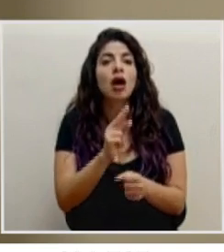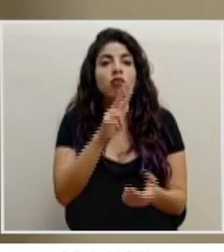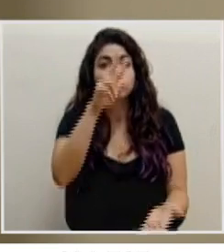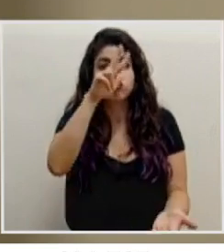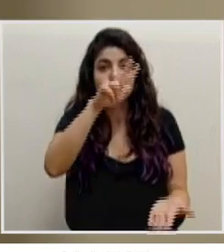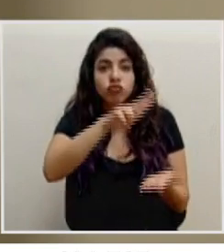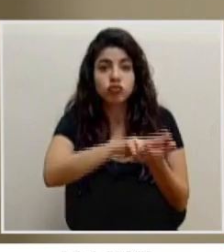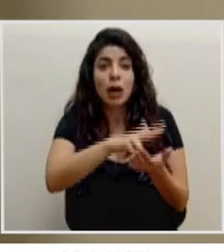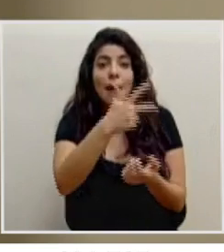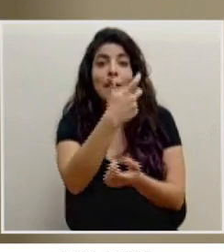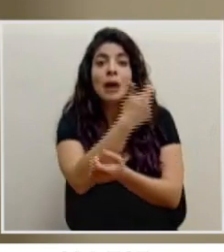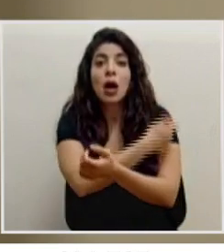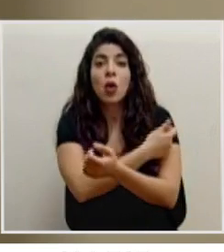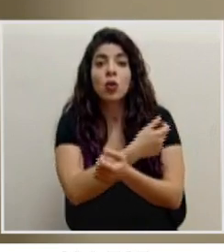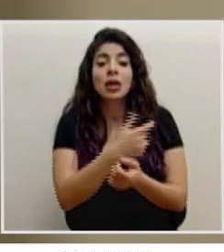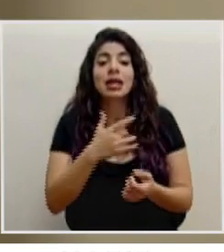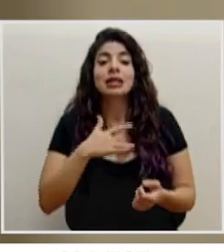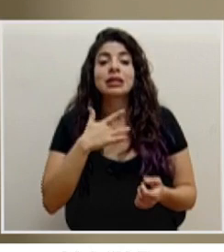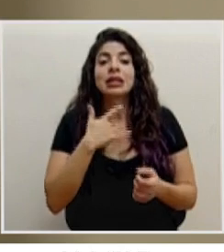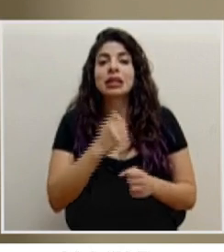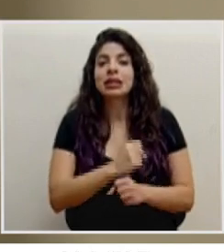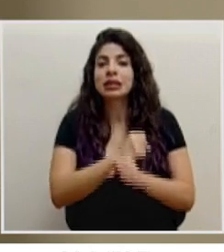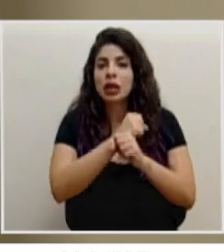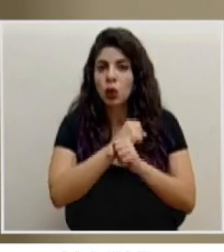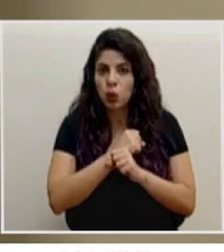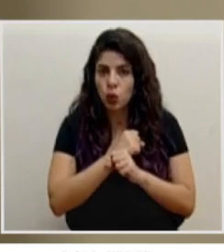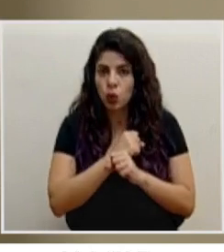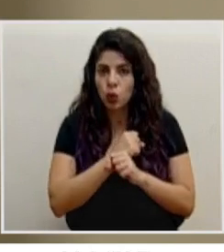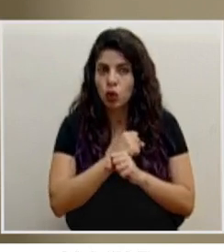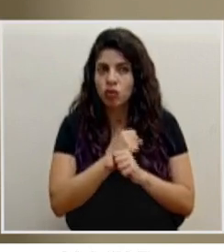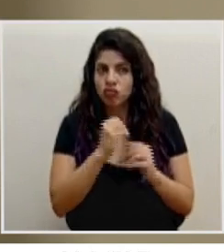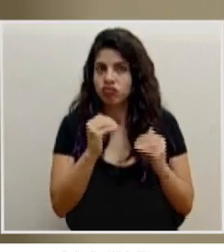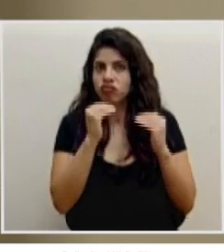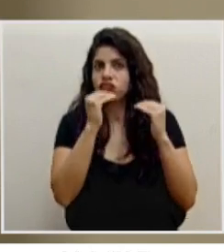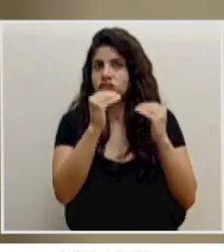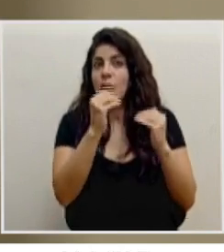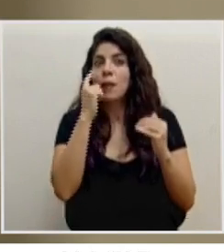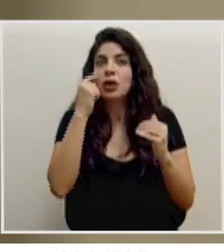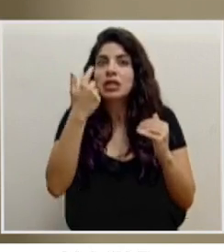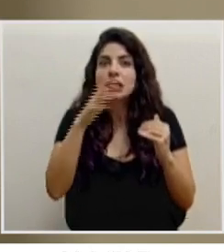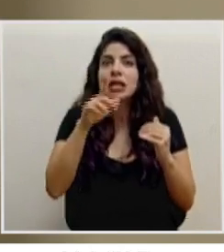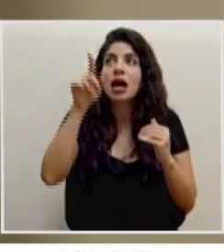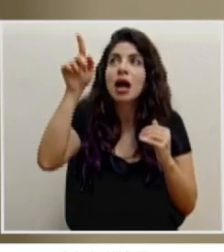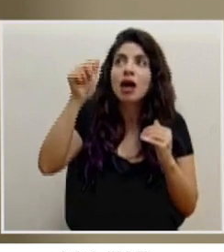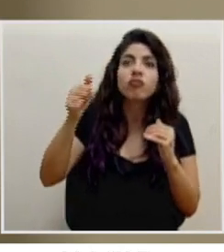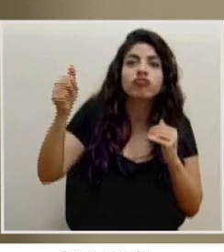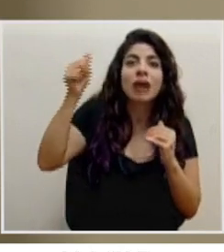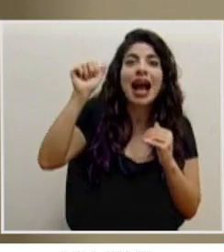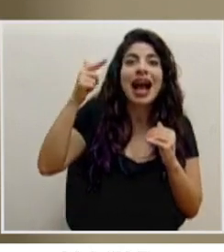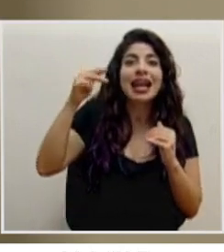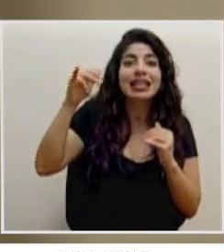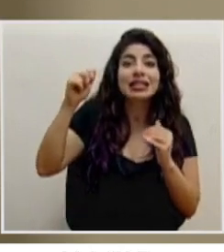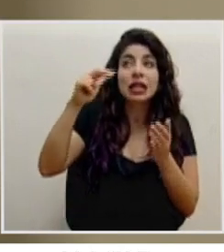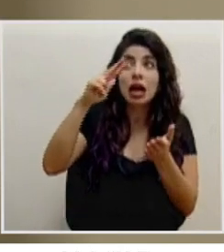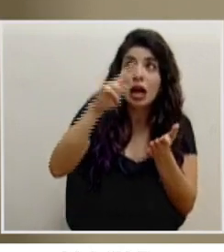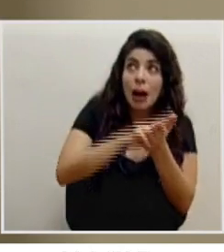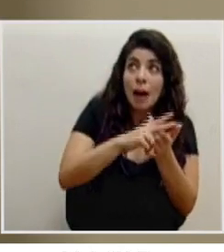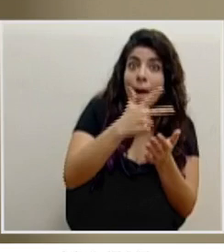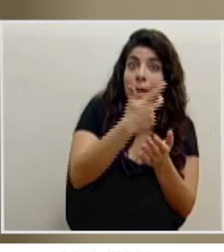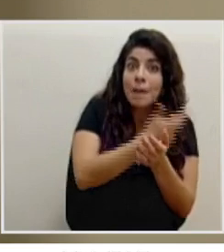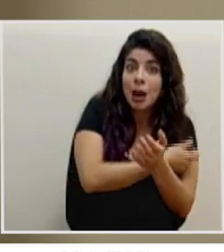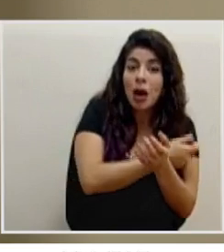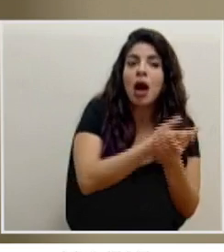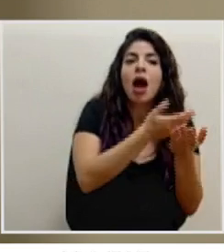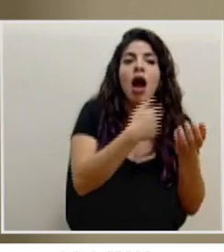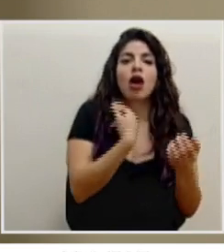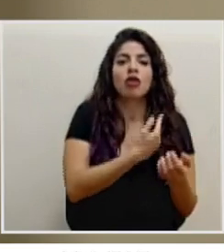vacunas que nos dan seguridad en un nivel ya importante porque están aprobadas por una agencia estricta de llevarlas a